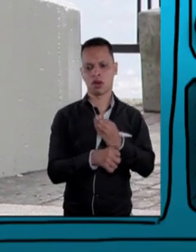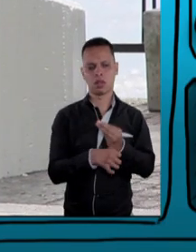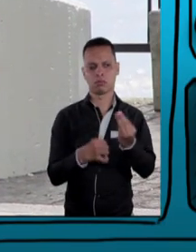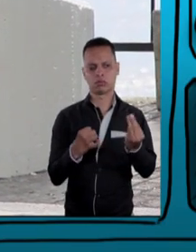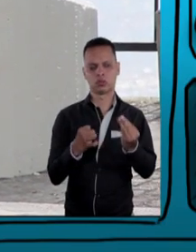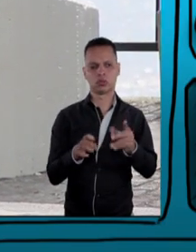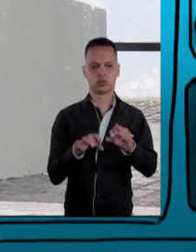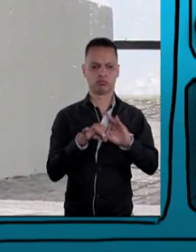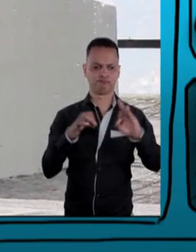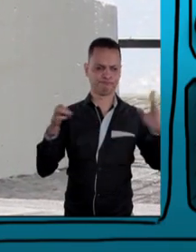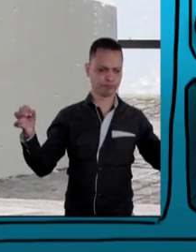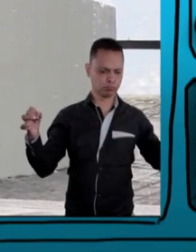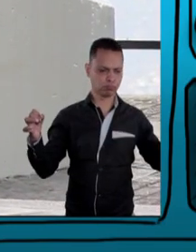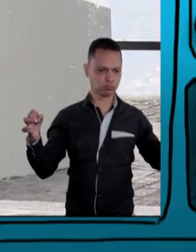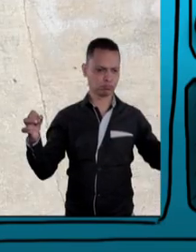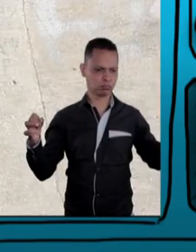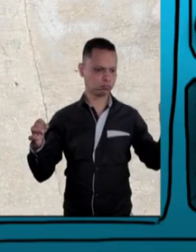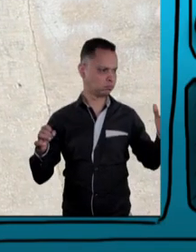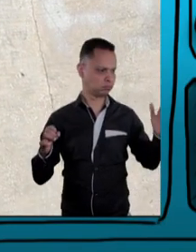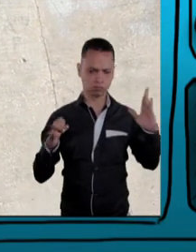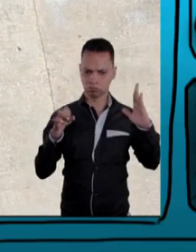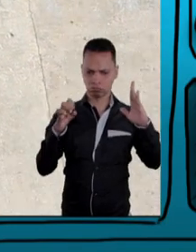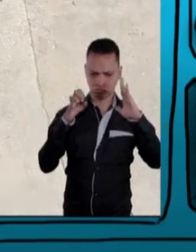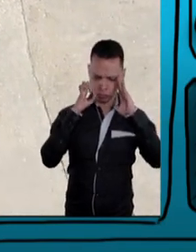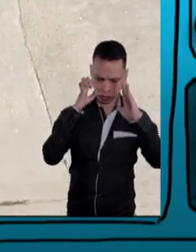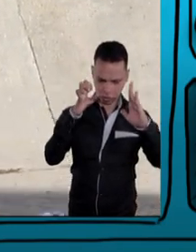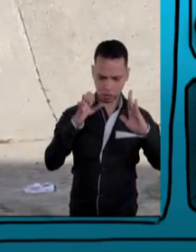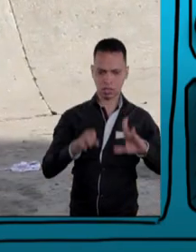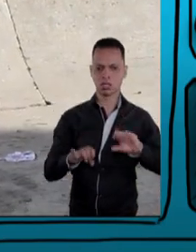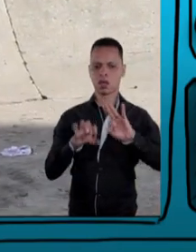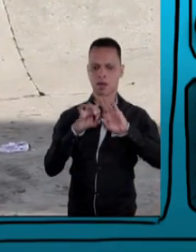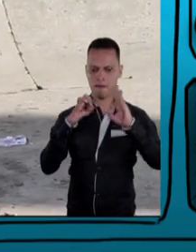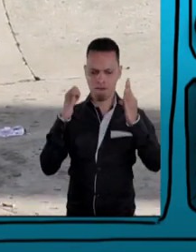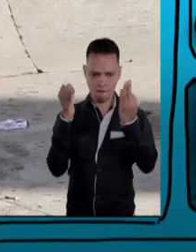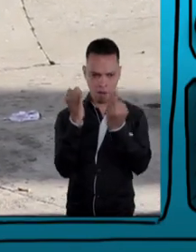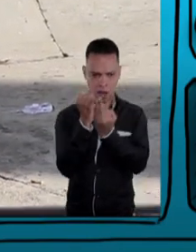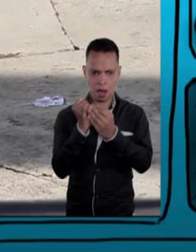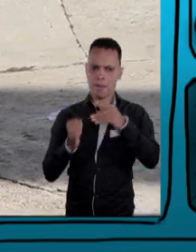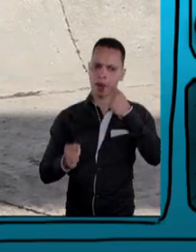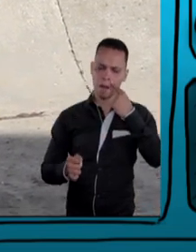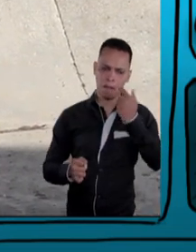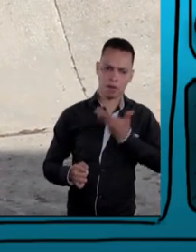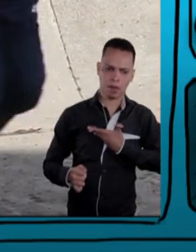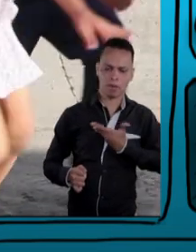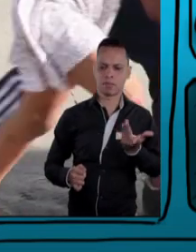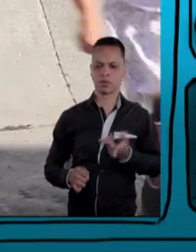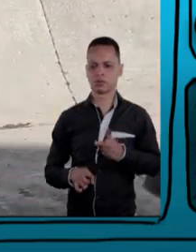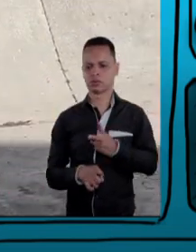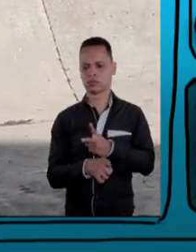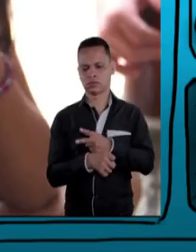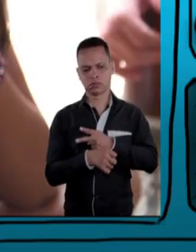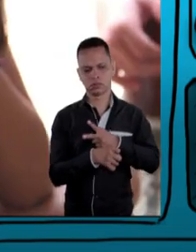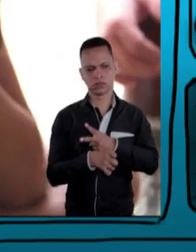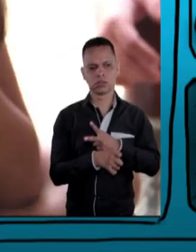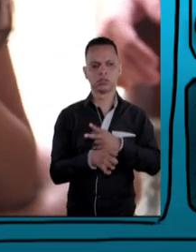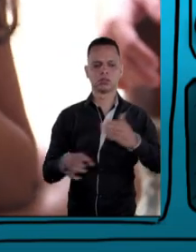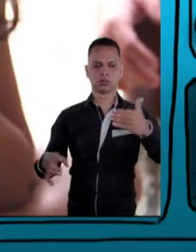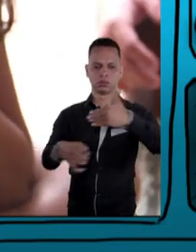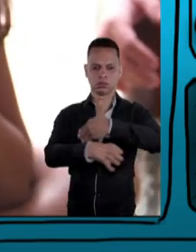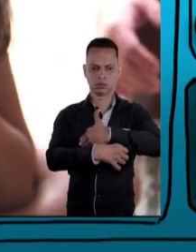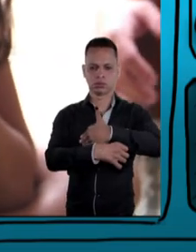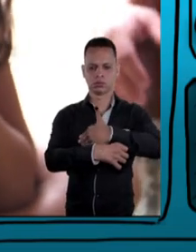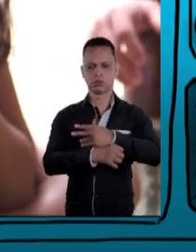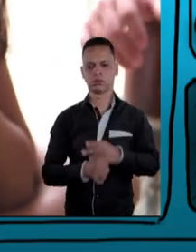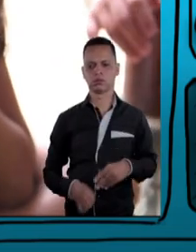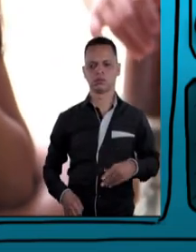es el abandono, pues la negligencia por parte de los padres en cuanto al cuidado y la protección de los niños, niñas y